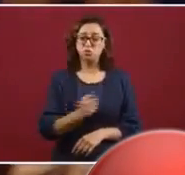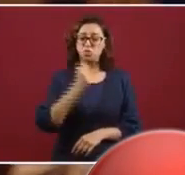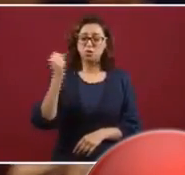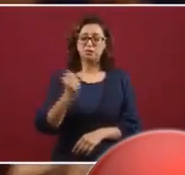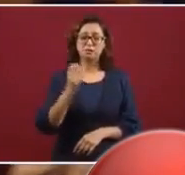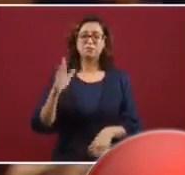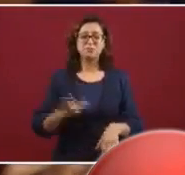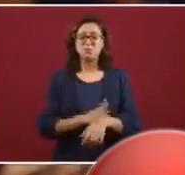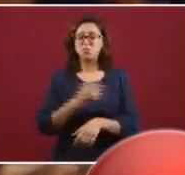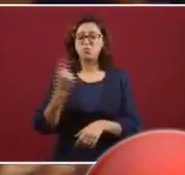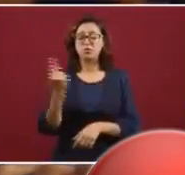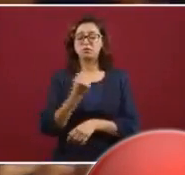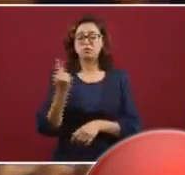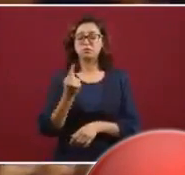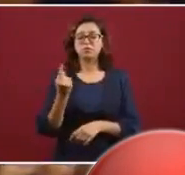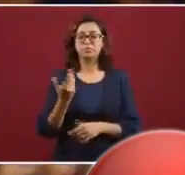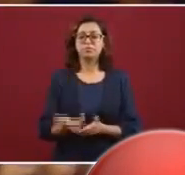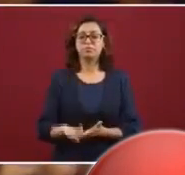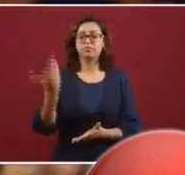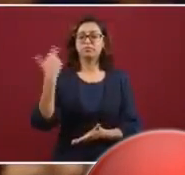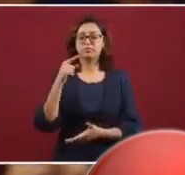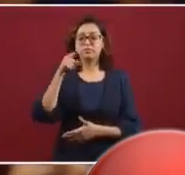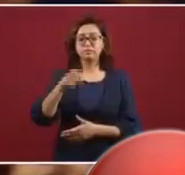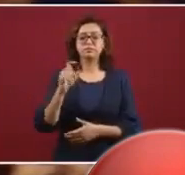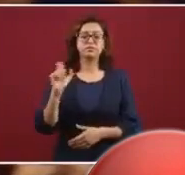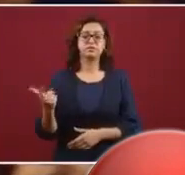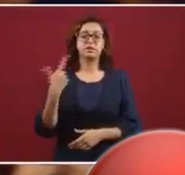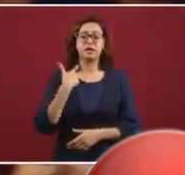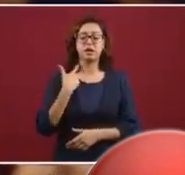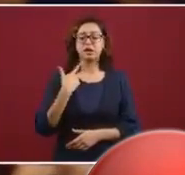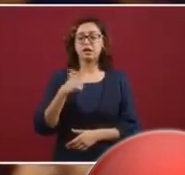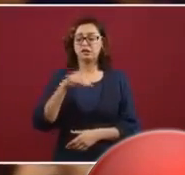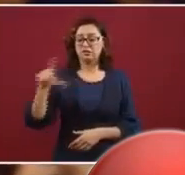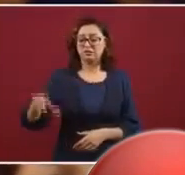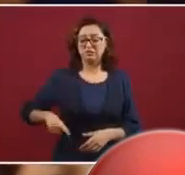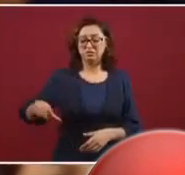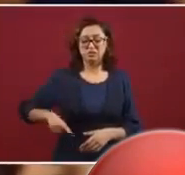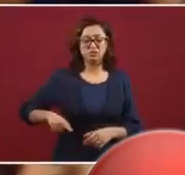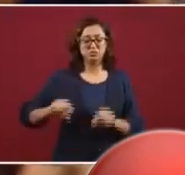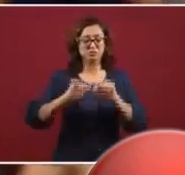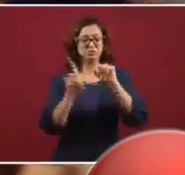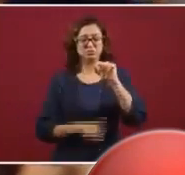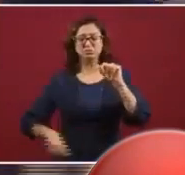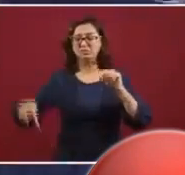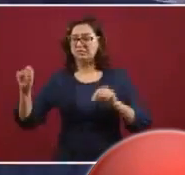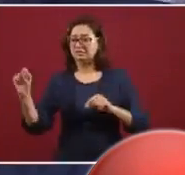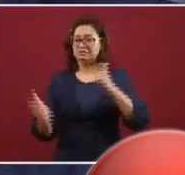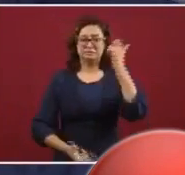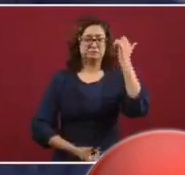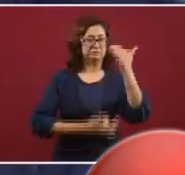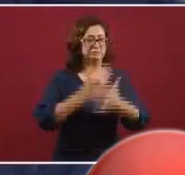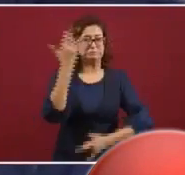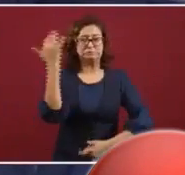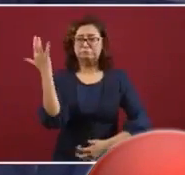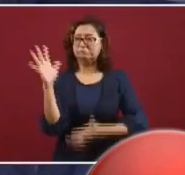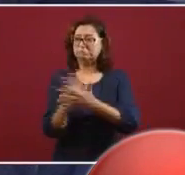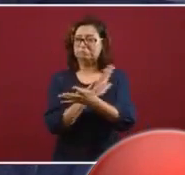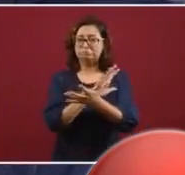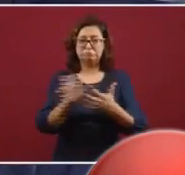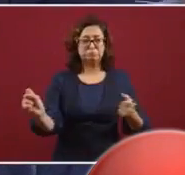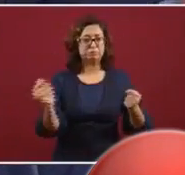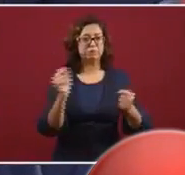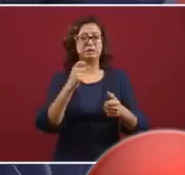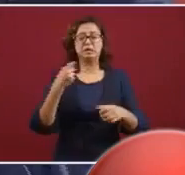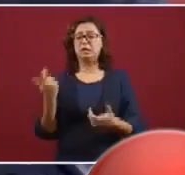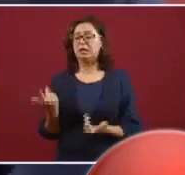de que los sexenios pasados dejaron el país en llamas, saqueos, desvío de fondos, niños atendidos